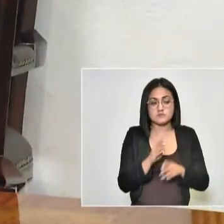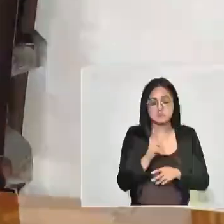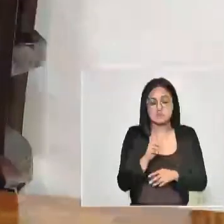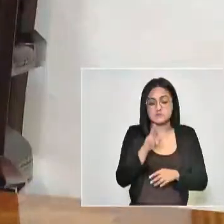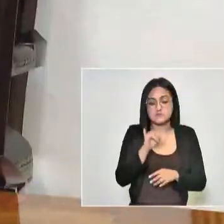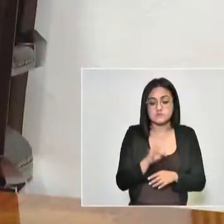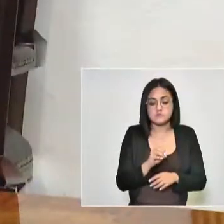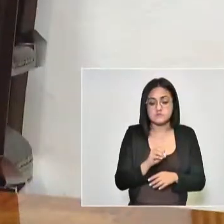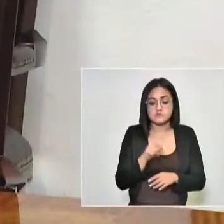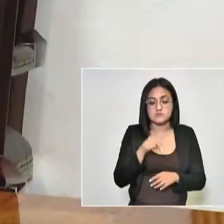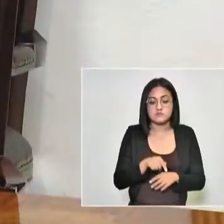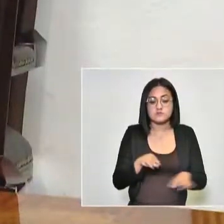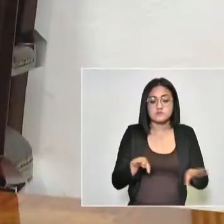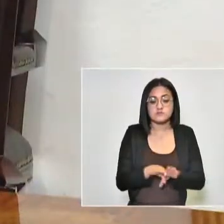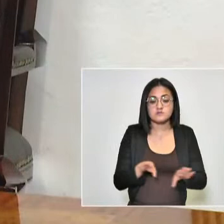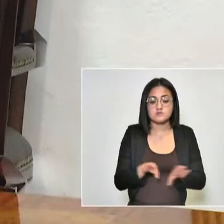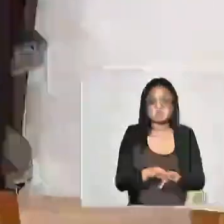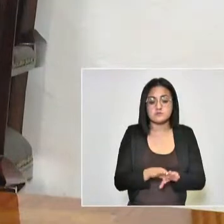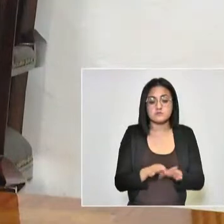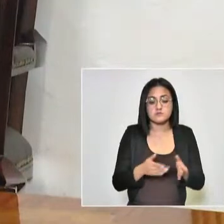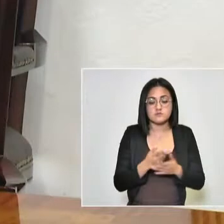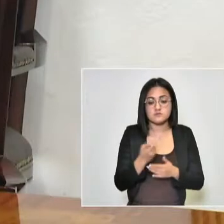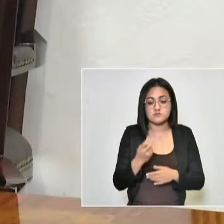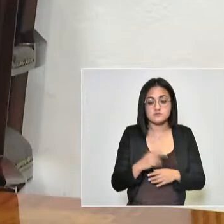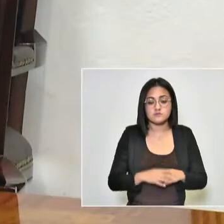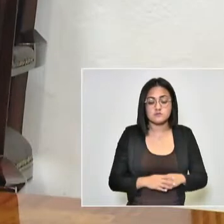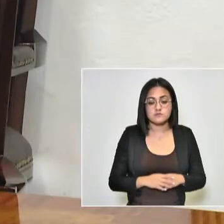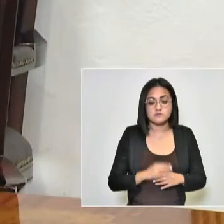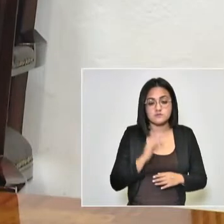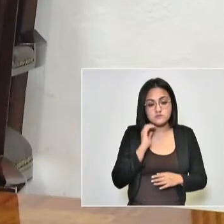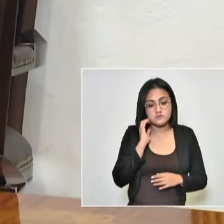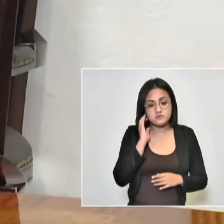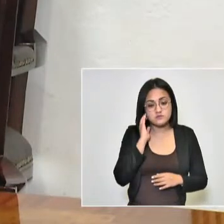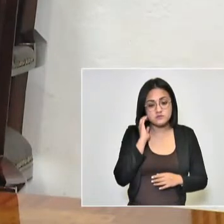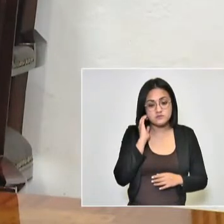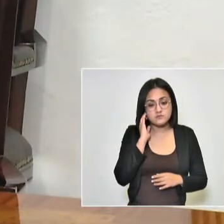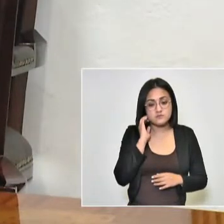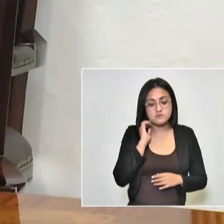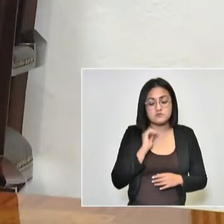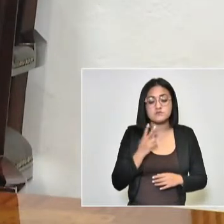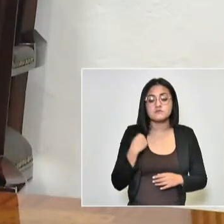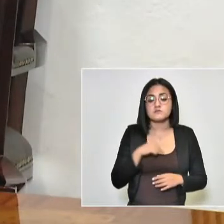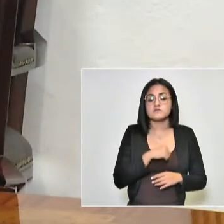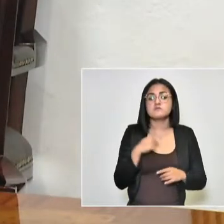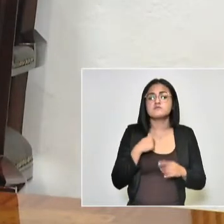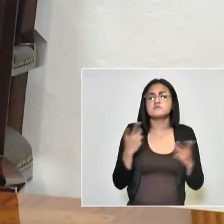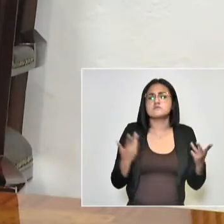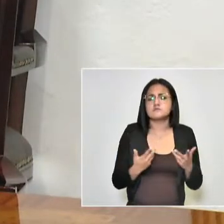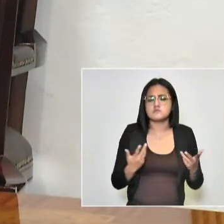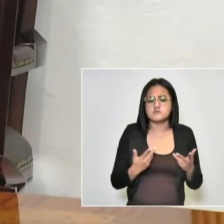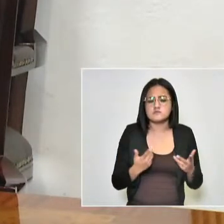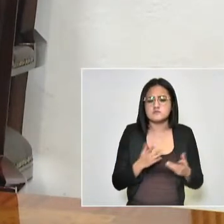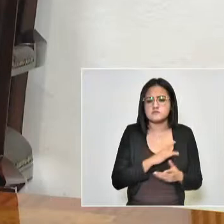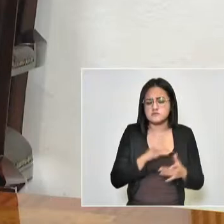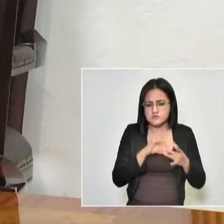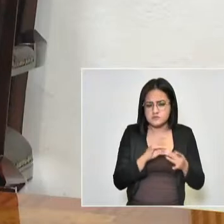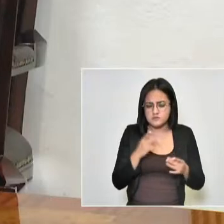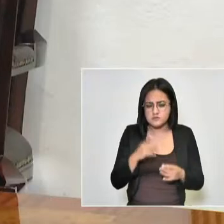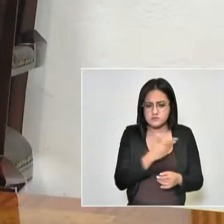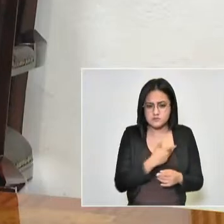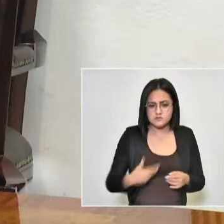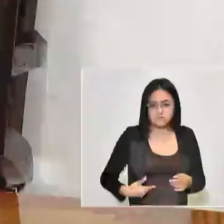tiro de residuos de la construcción. De ahí que nosotros lo que estamos haciendo es hablando con el